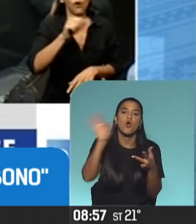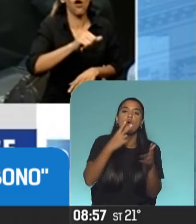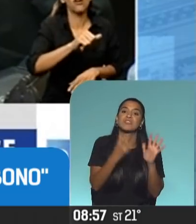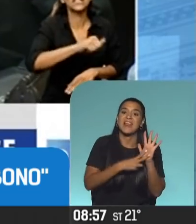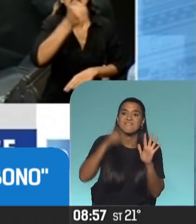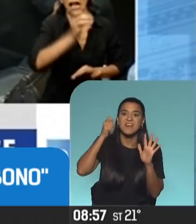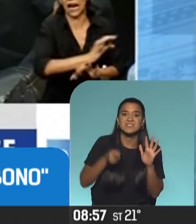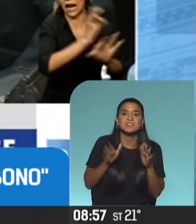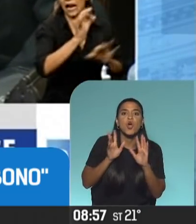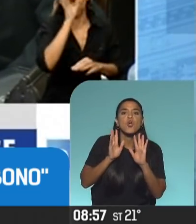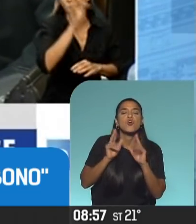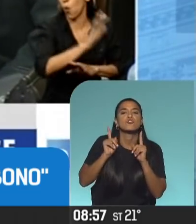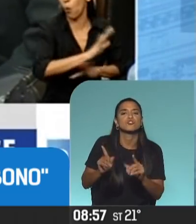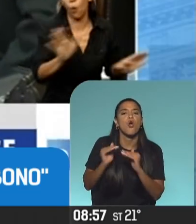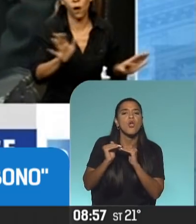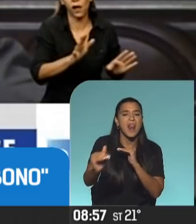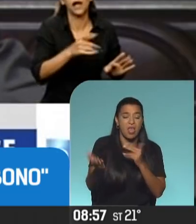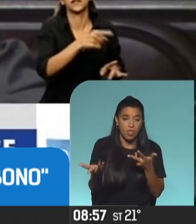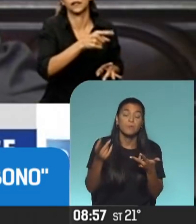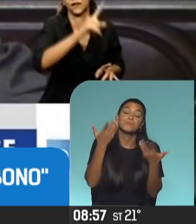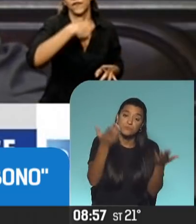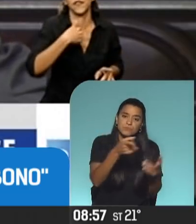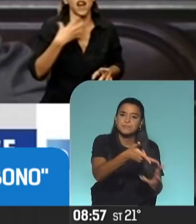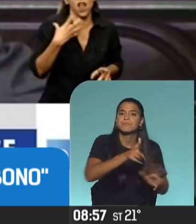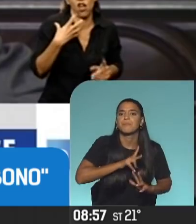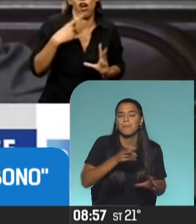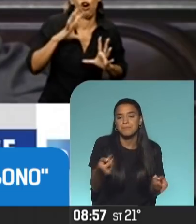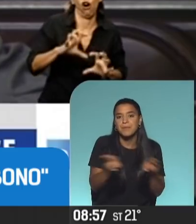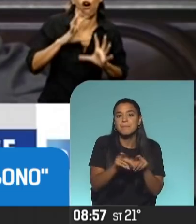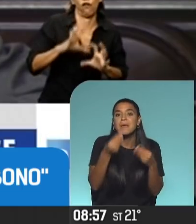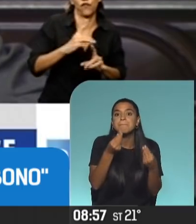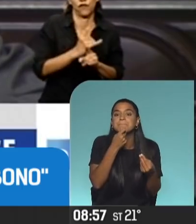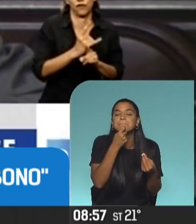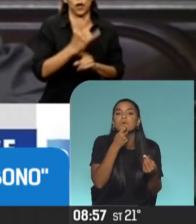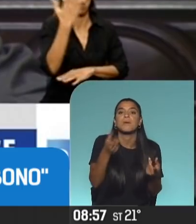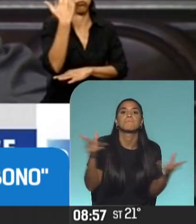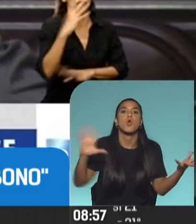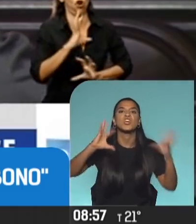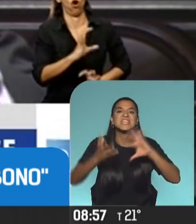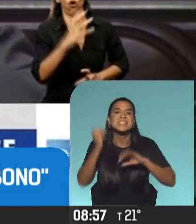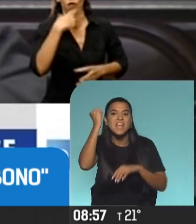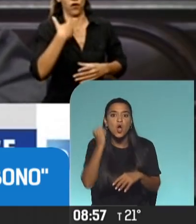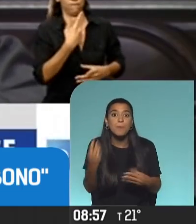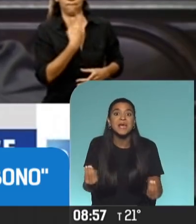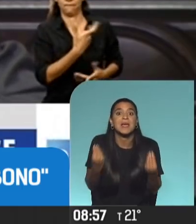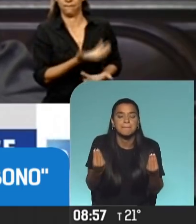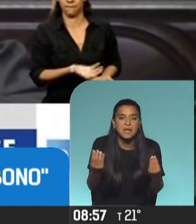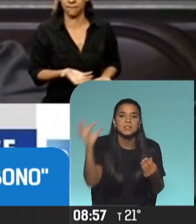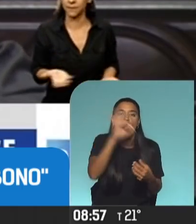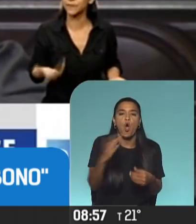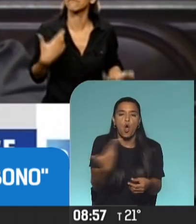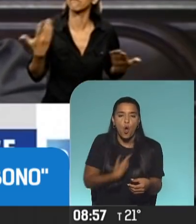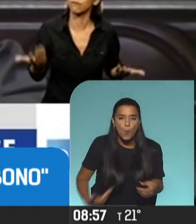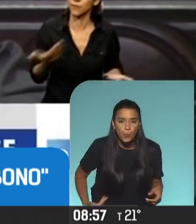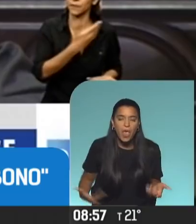tarifas, hicieron esta otra cosa que vos planteás. ¿Qué pasa cuando hay una crisis económica? Bueno, cuando hay una crisis económica y hay un